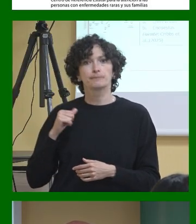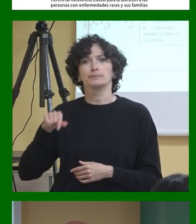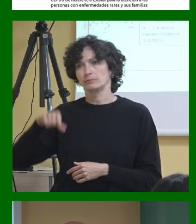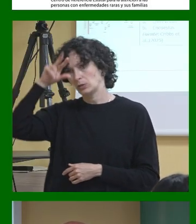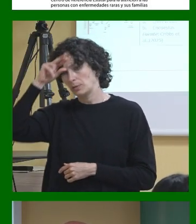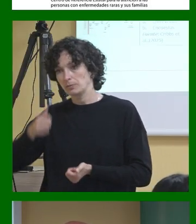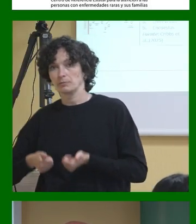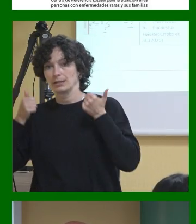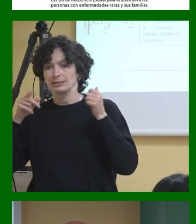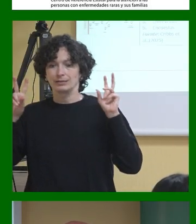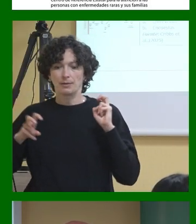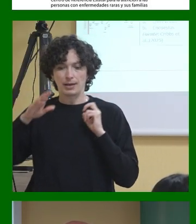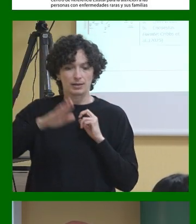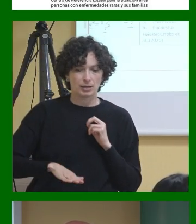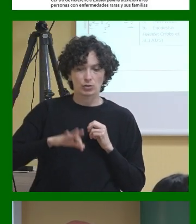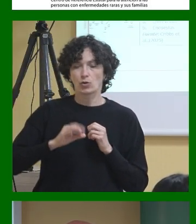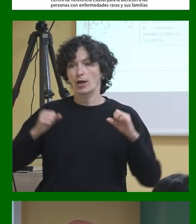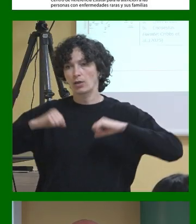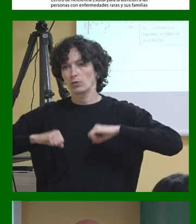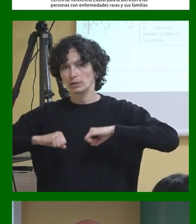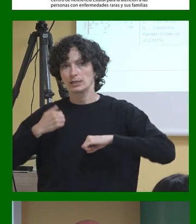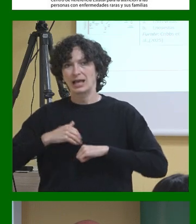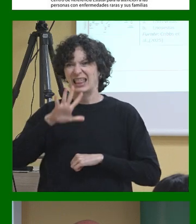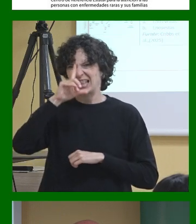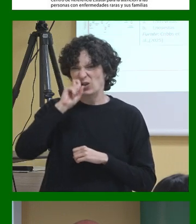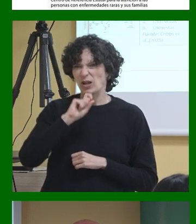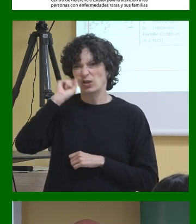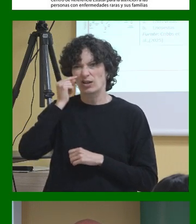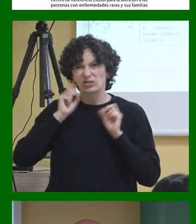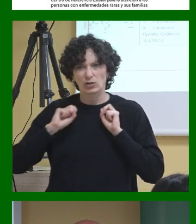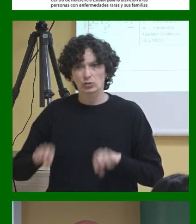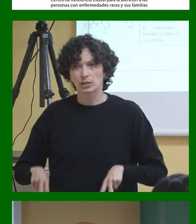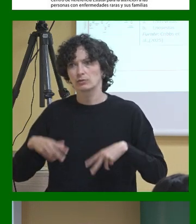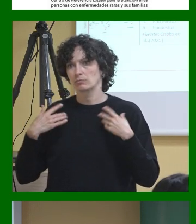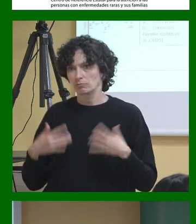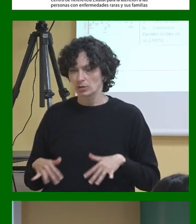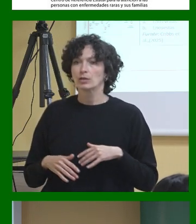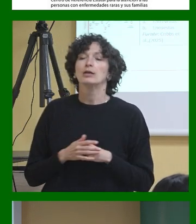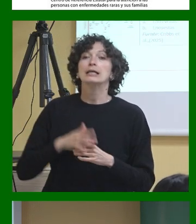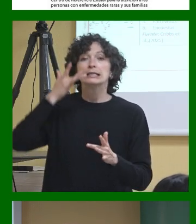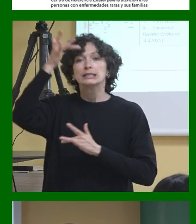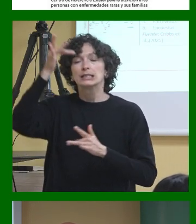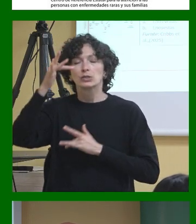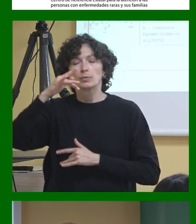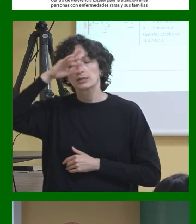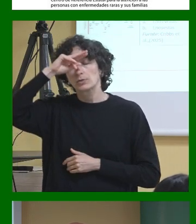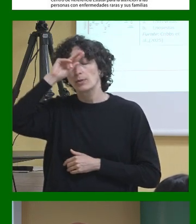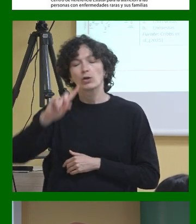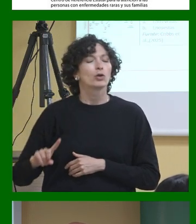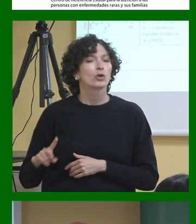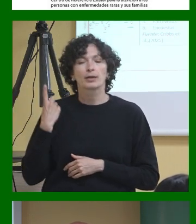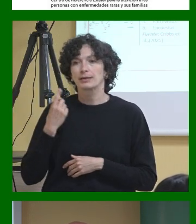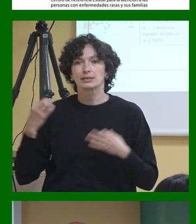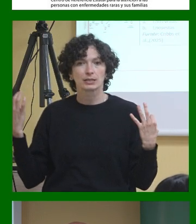porque este niño, este adulto, ha pasado 5 años sin ser diagnosticado. Los síntomas que preocupan más a los clínicos, y esto